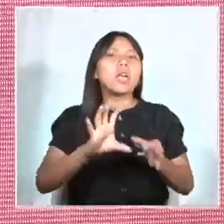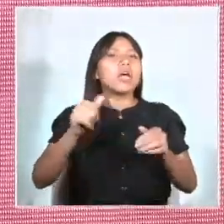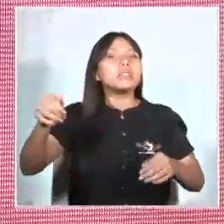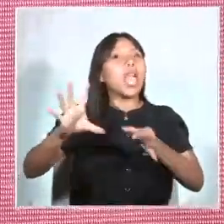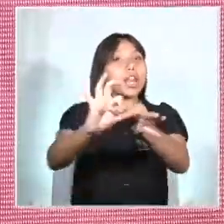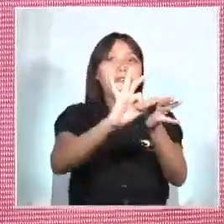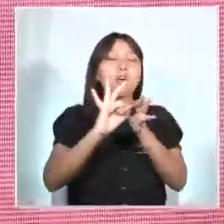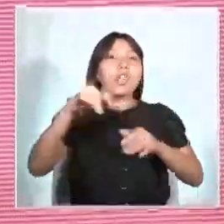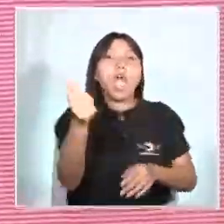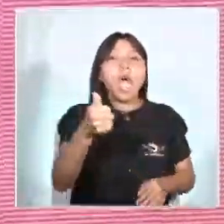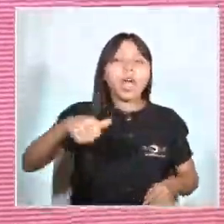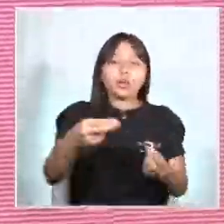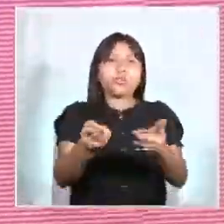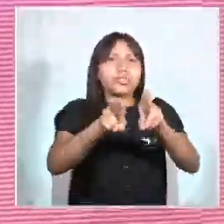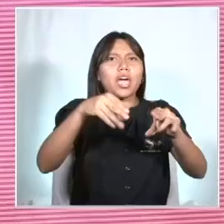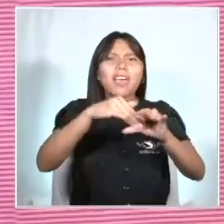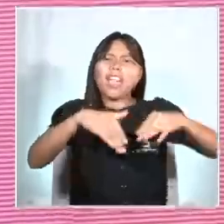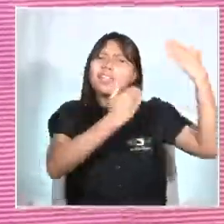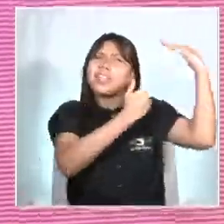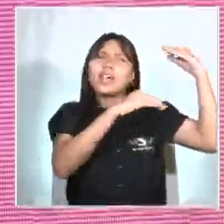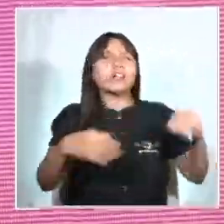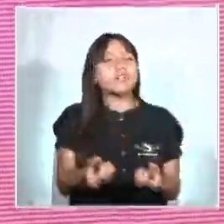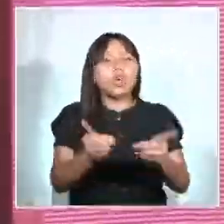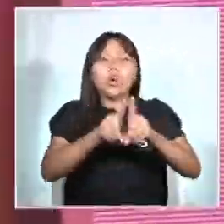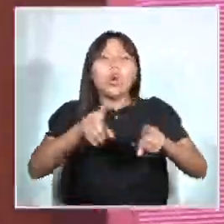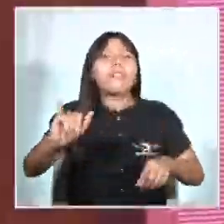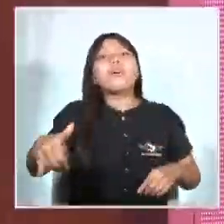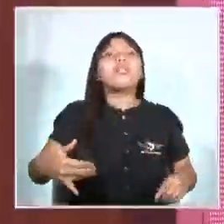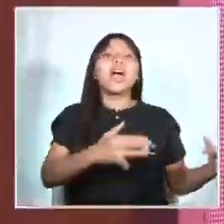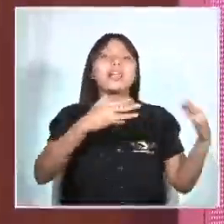Algo sucede en Santa Cruz cuando las guerreras se juntan.